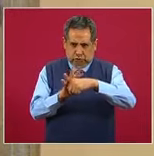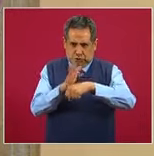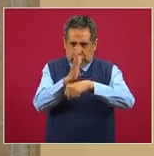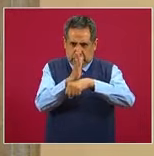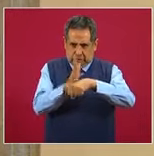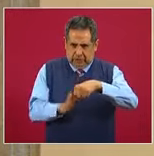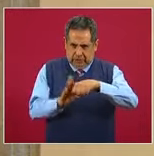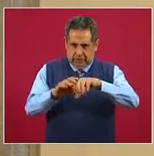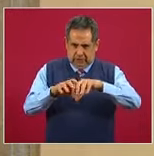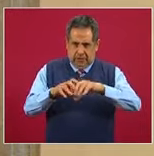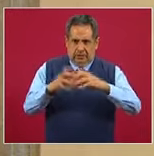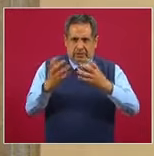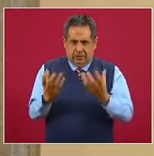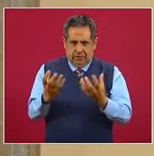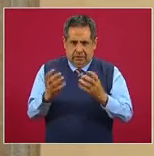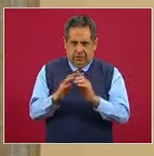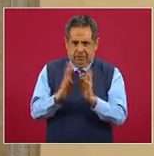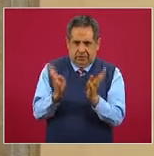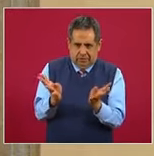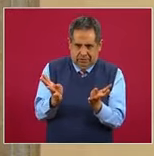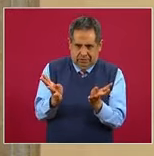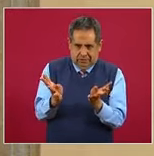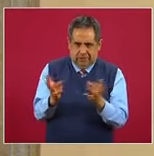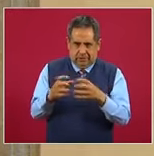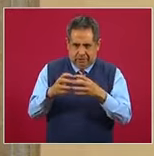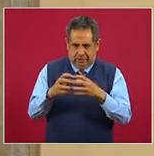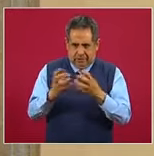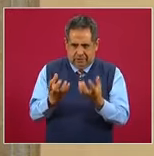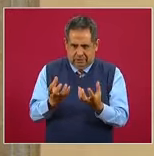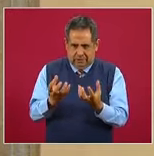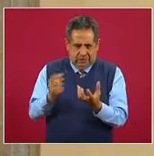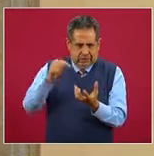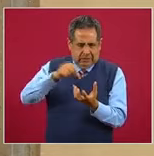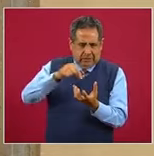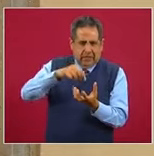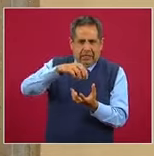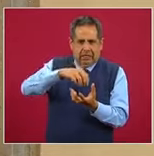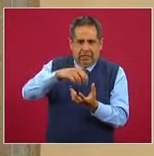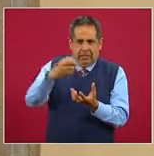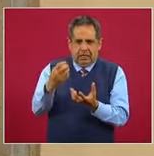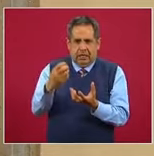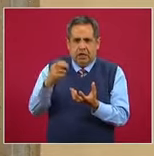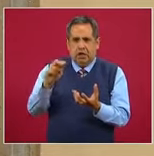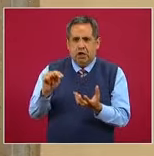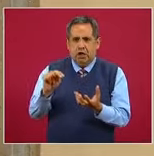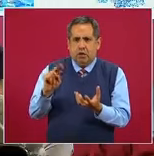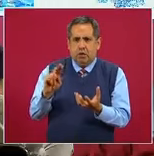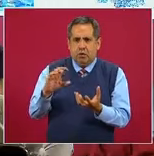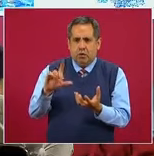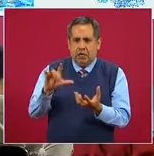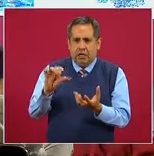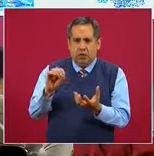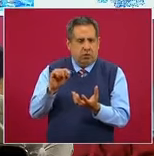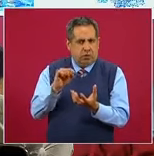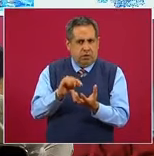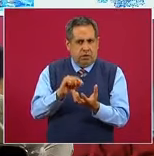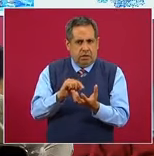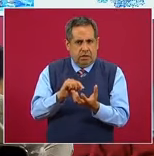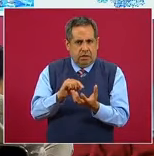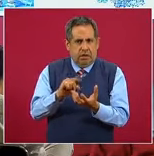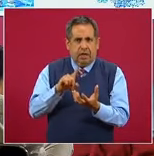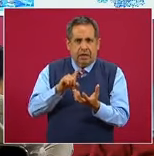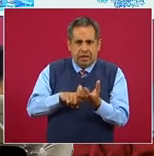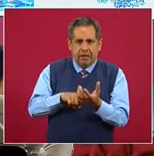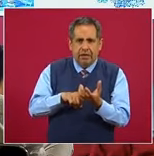interior tendríamos el material genético, en este caso tendríamos el núcleo de este virus. Este material genético está conformado por una